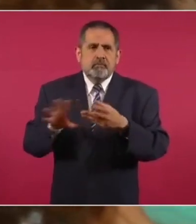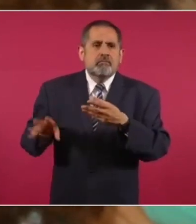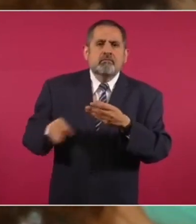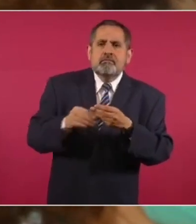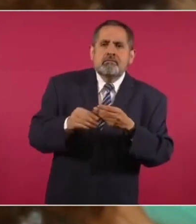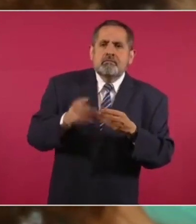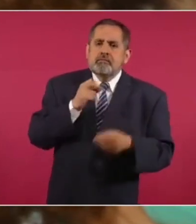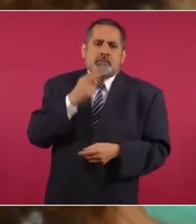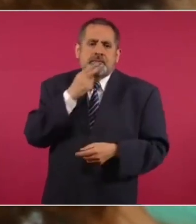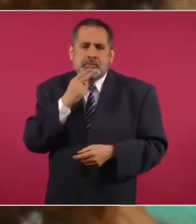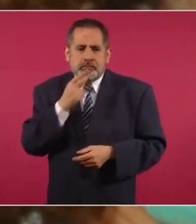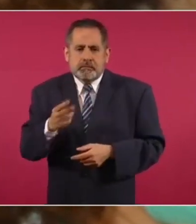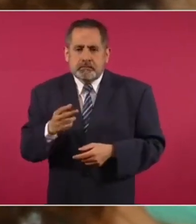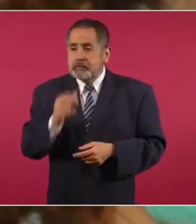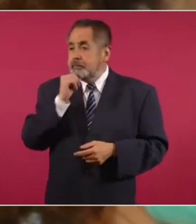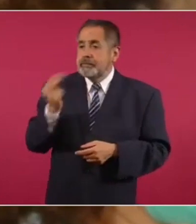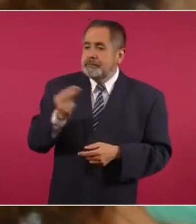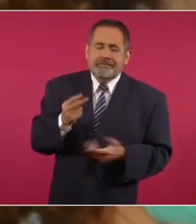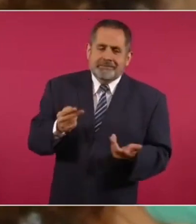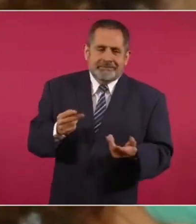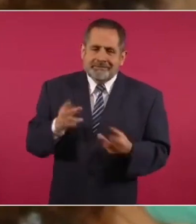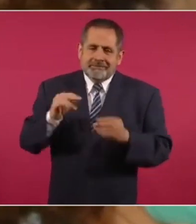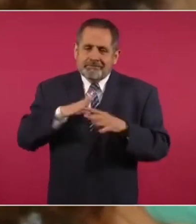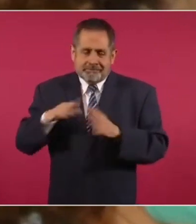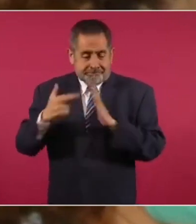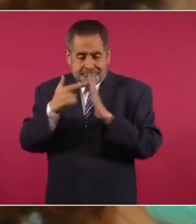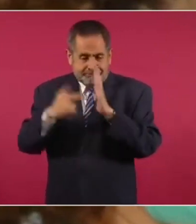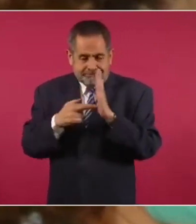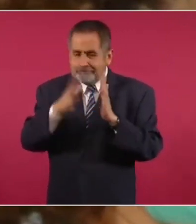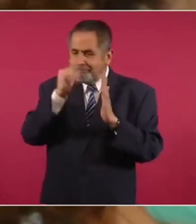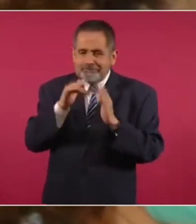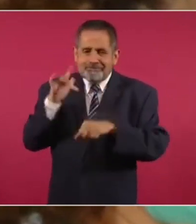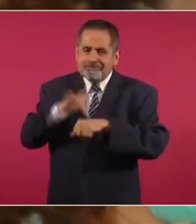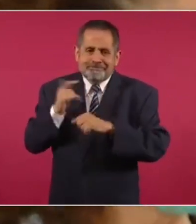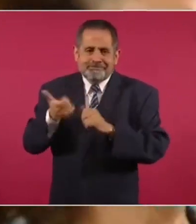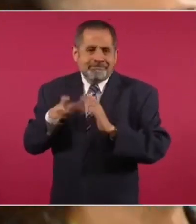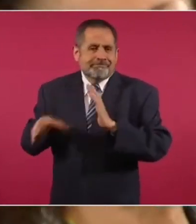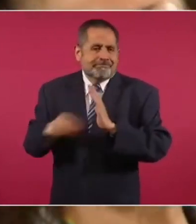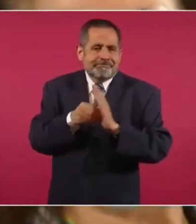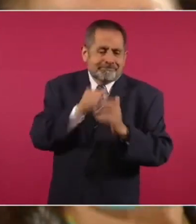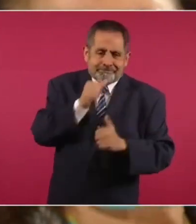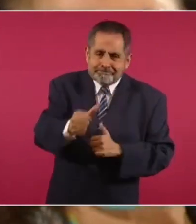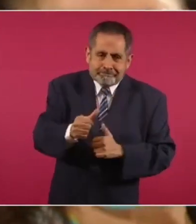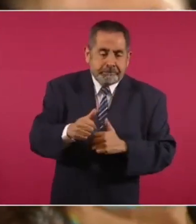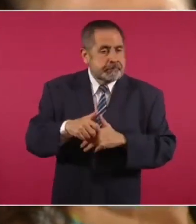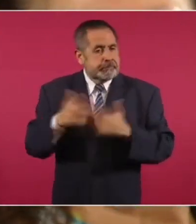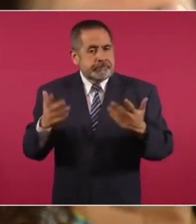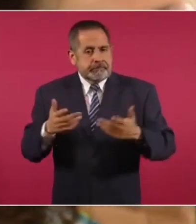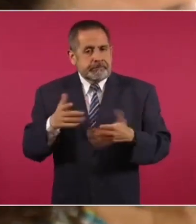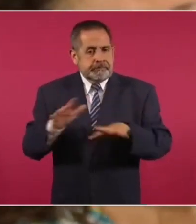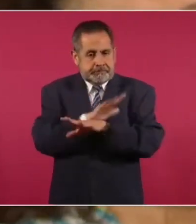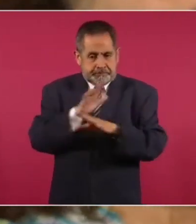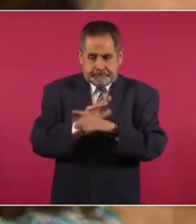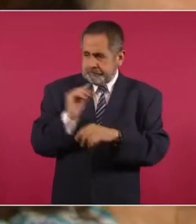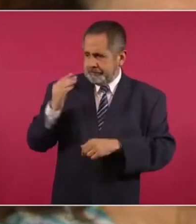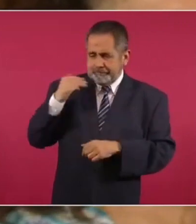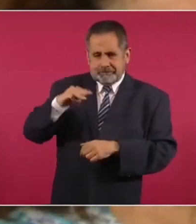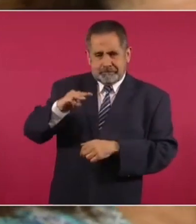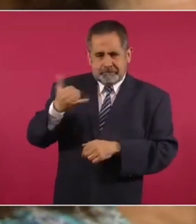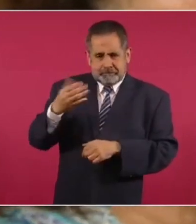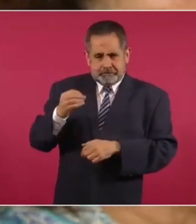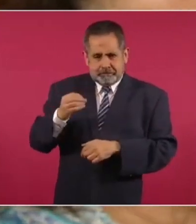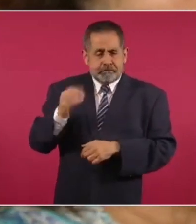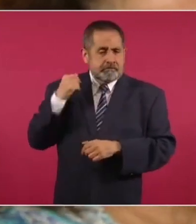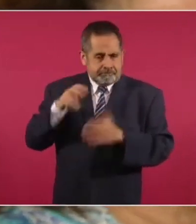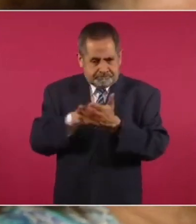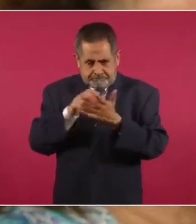ocupado, no se haya necesitado, sino porque así estaban dadas las circunstancias. Afortunadamente ya se cambió ahora en mayo y es